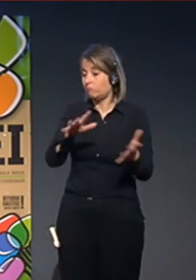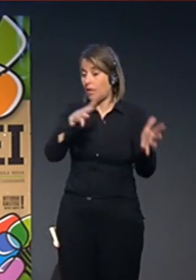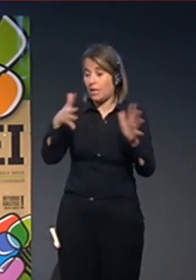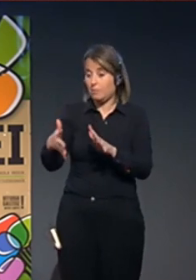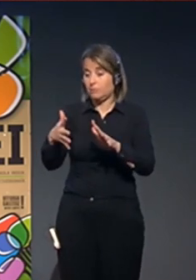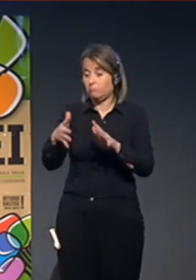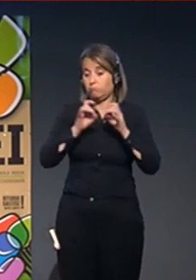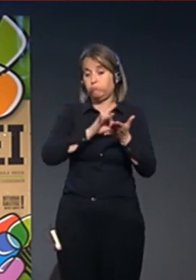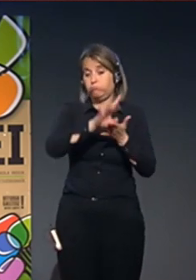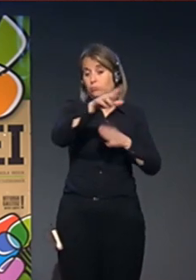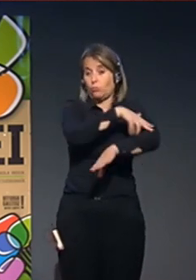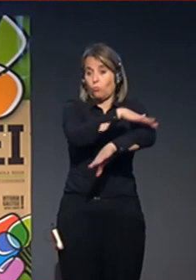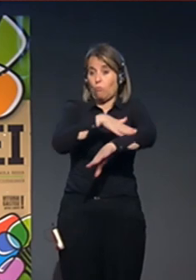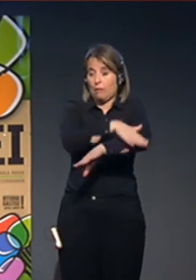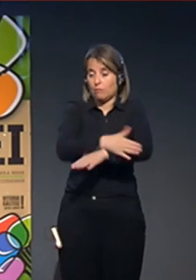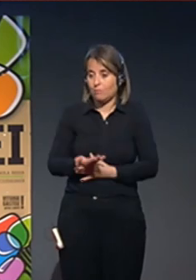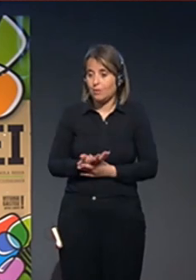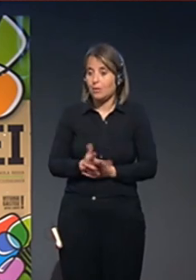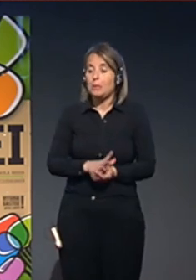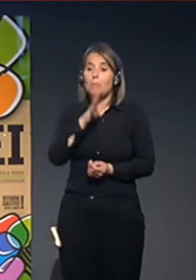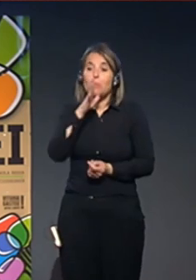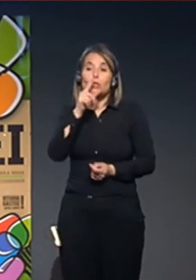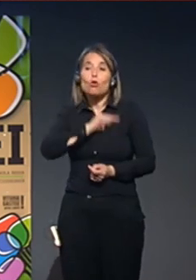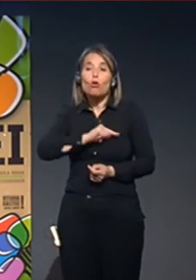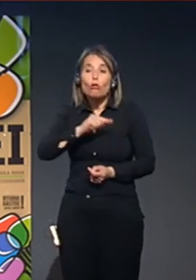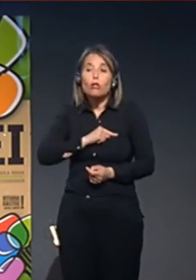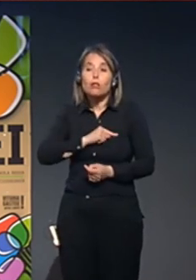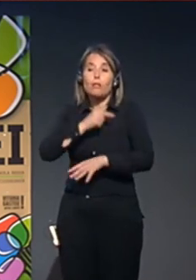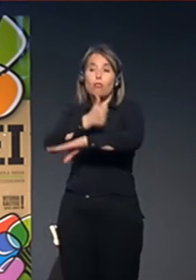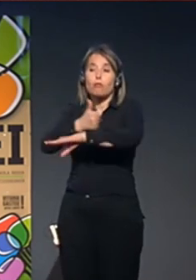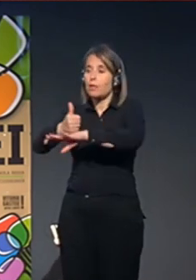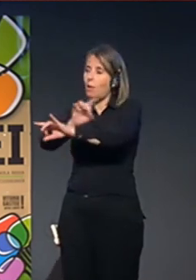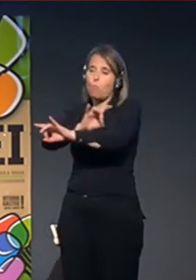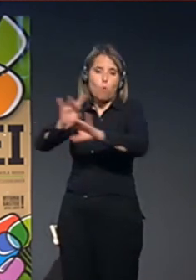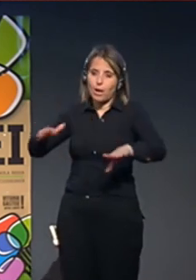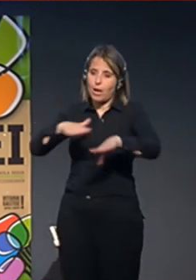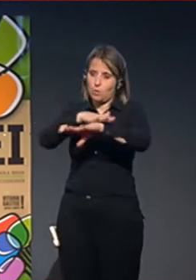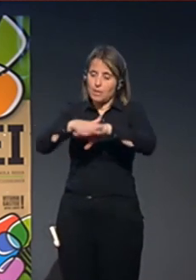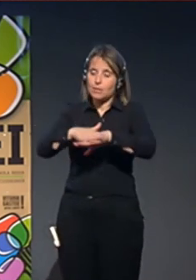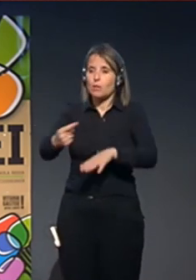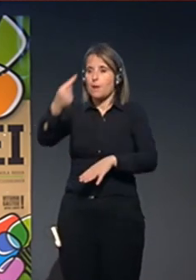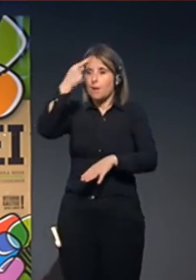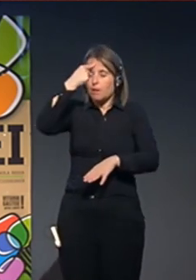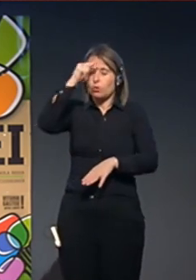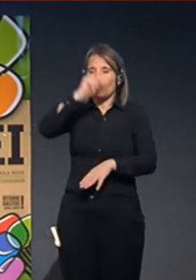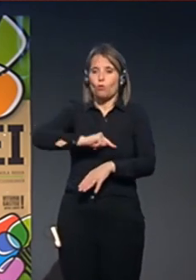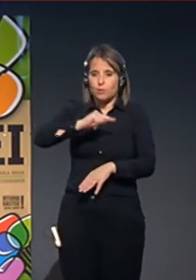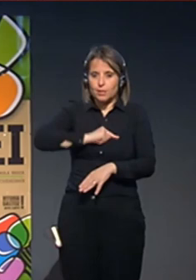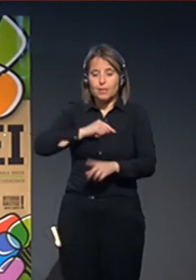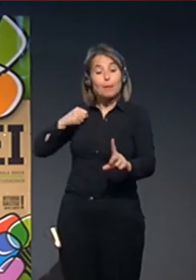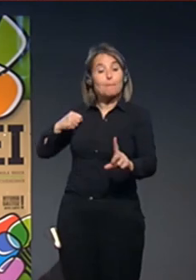el gobierno Por eso digo la conciencia ciudadana es clava clave y una vez que se tiene conciencia ciudadana la